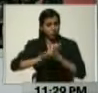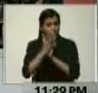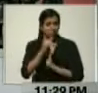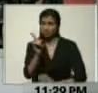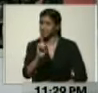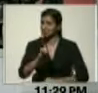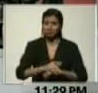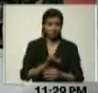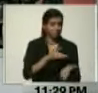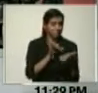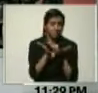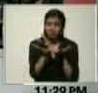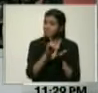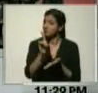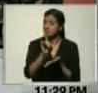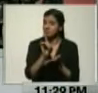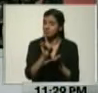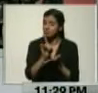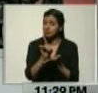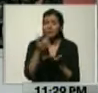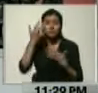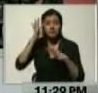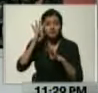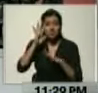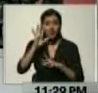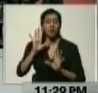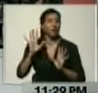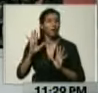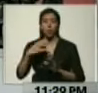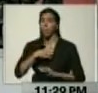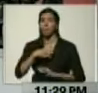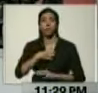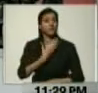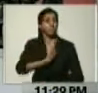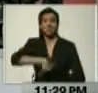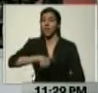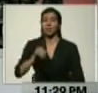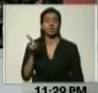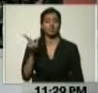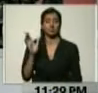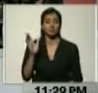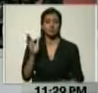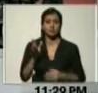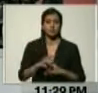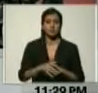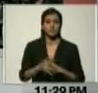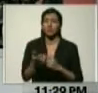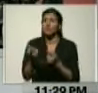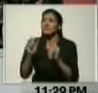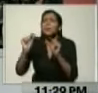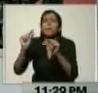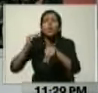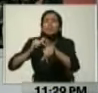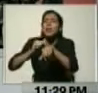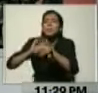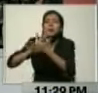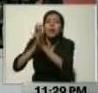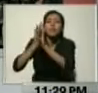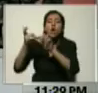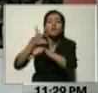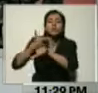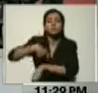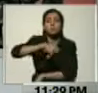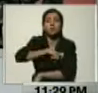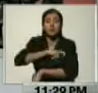Porque todo indica que él no va a ser presidente, ¿verdad? Ya no puede ser presidente. O sea, que te quedan pocos días ahí. Y la investigada que te van a